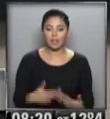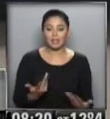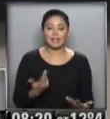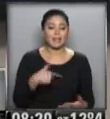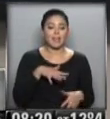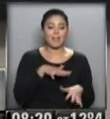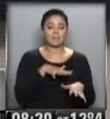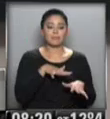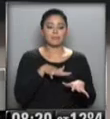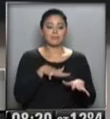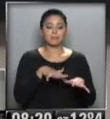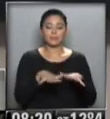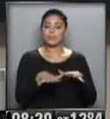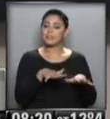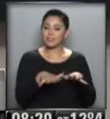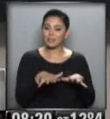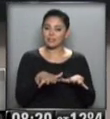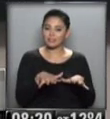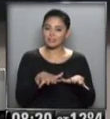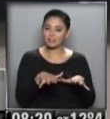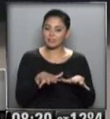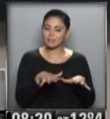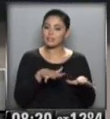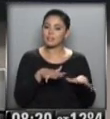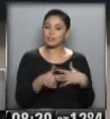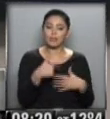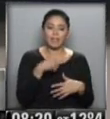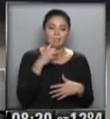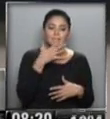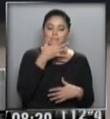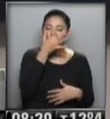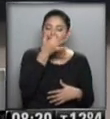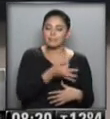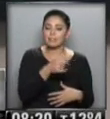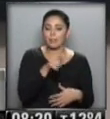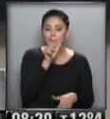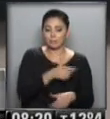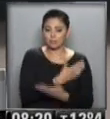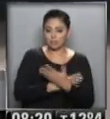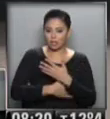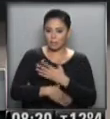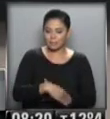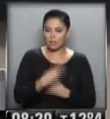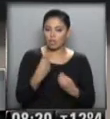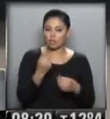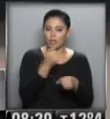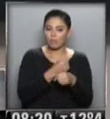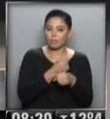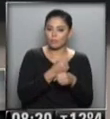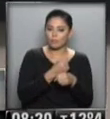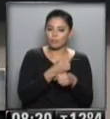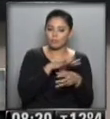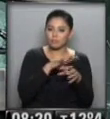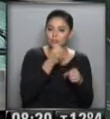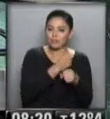el ámbito donde donde más queda definido las personas con discapacidades en el mundo del trabajo es donde queda